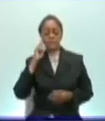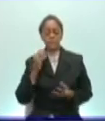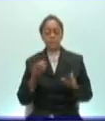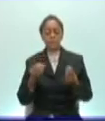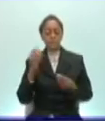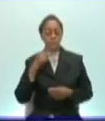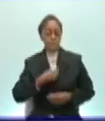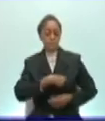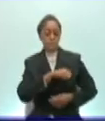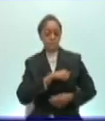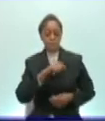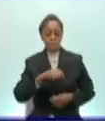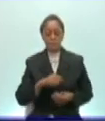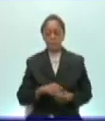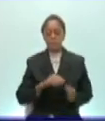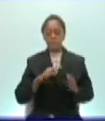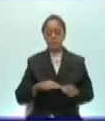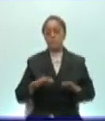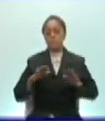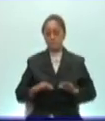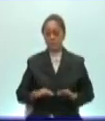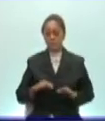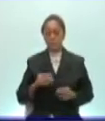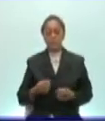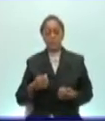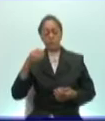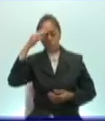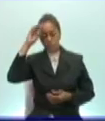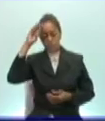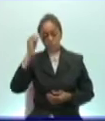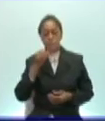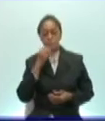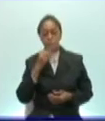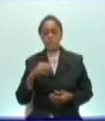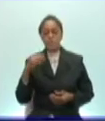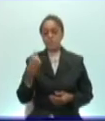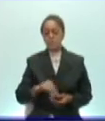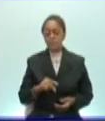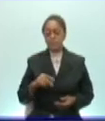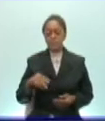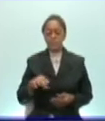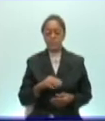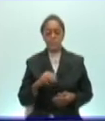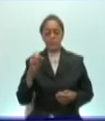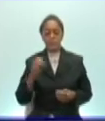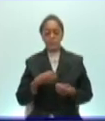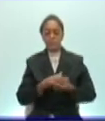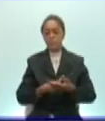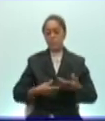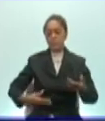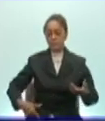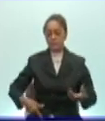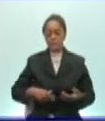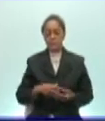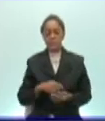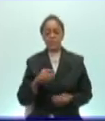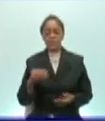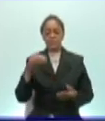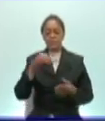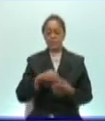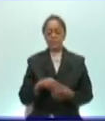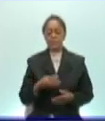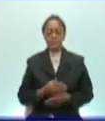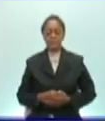española, ahora que España se ha rendido, los cubanos pueden someter a una barbarie, a un derramamiento de sangre dentro de la